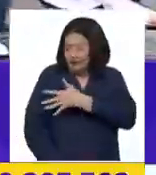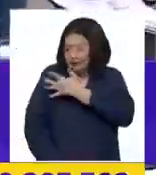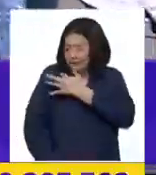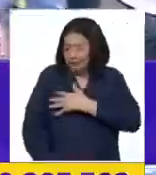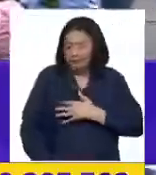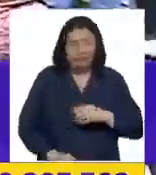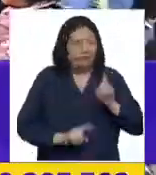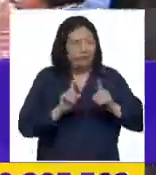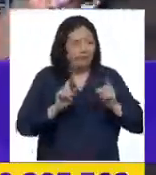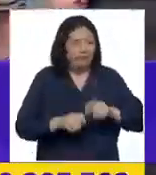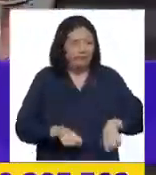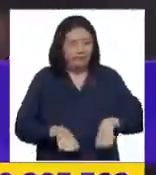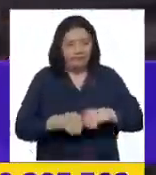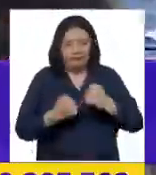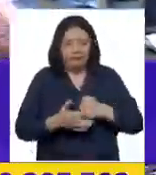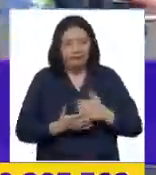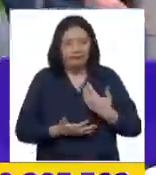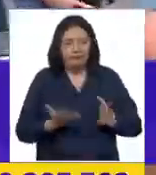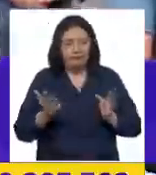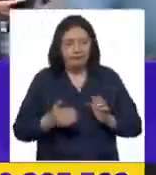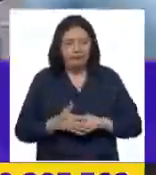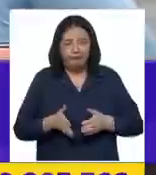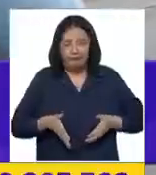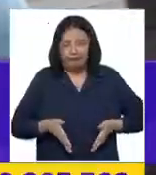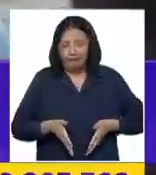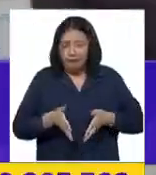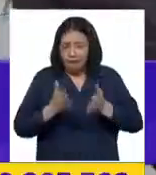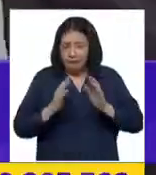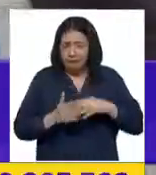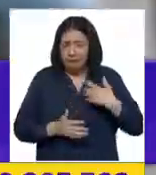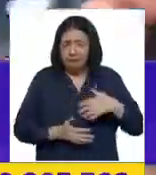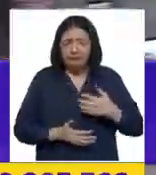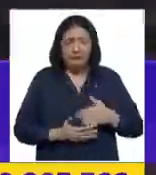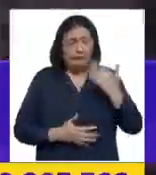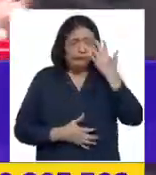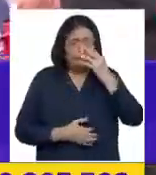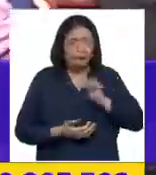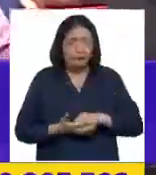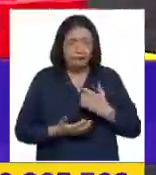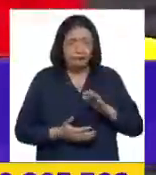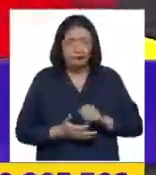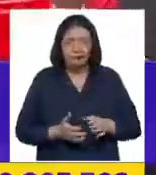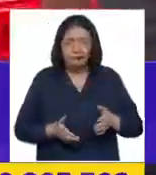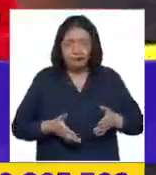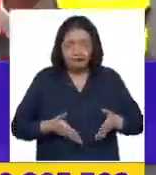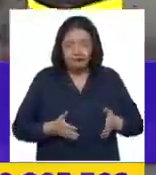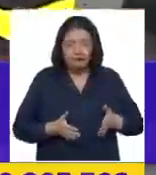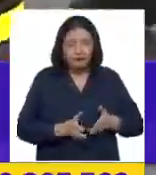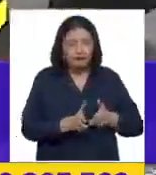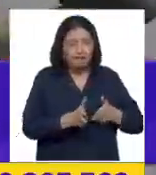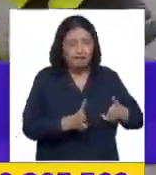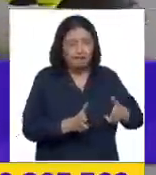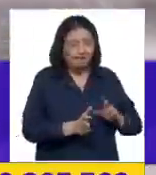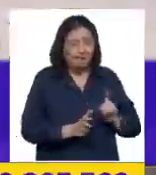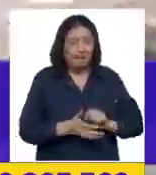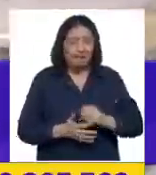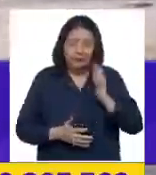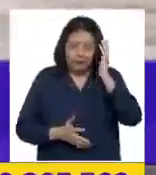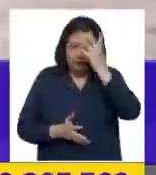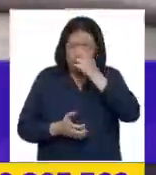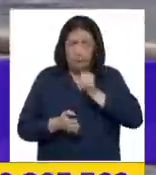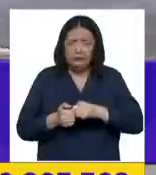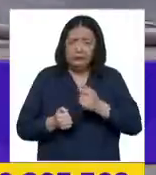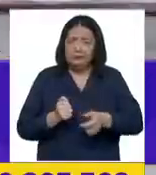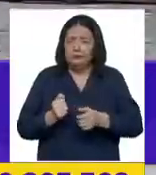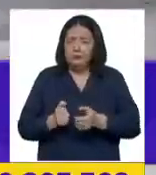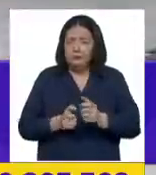con fracturas. Una emergencia en medio de una de las vías más importantes de San Martín de Porres. El tránsito estaba detenido mientras los bomberos intentaban apagar el